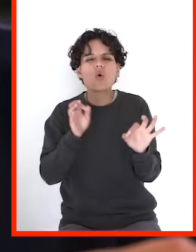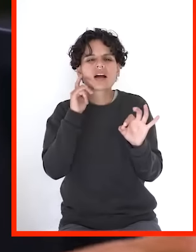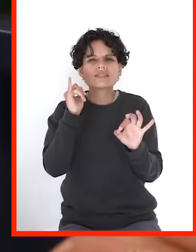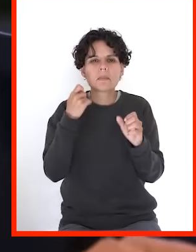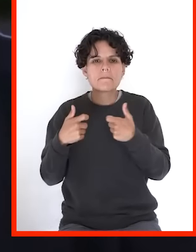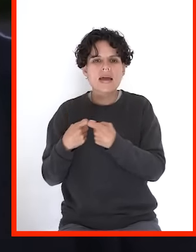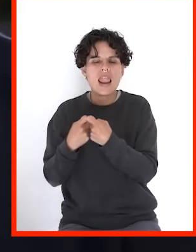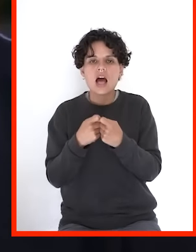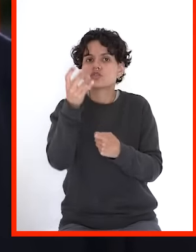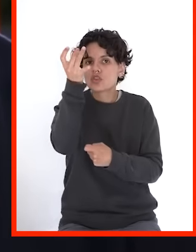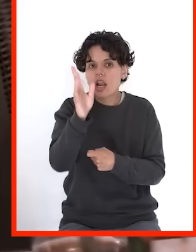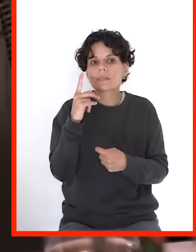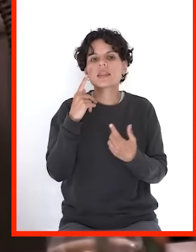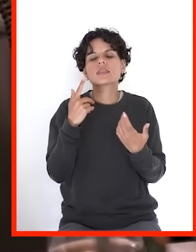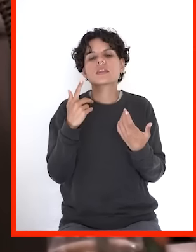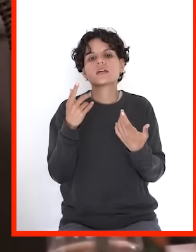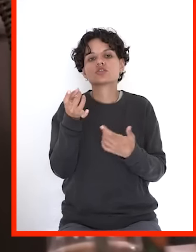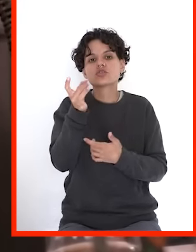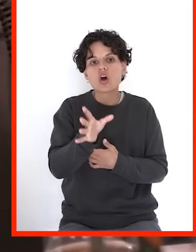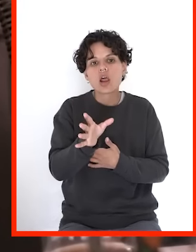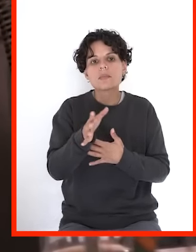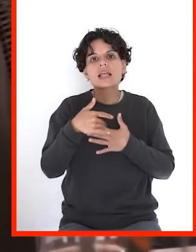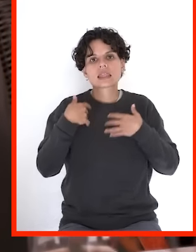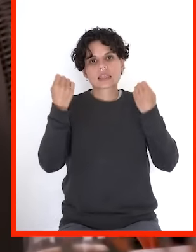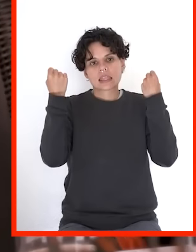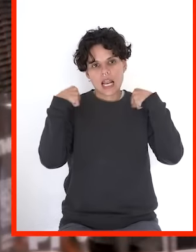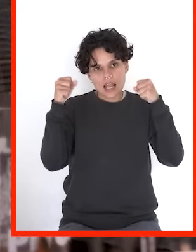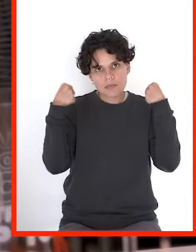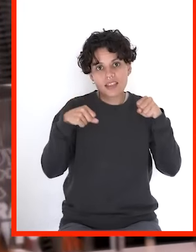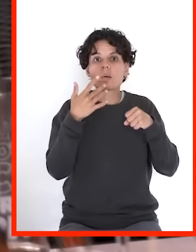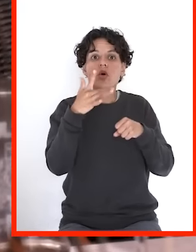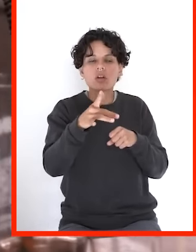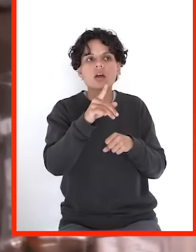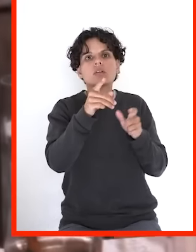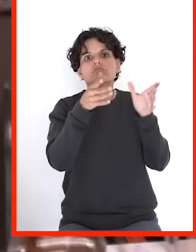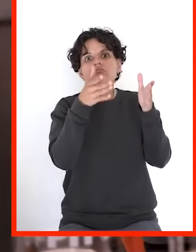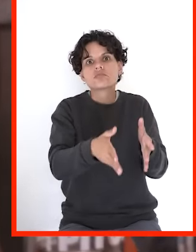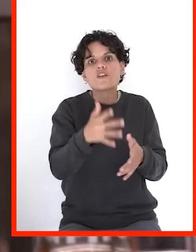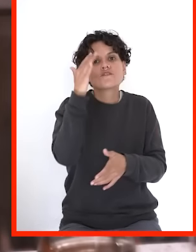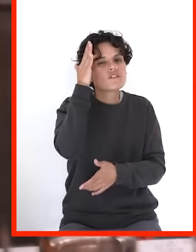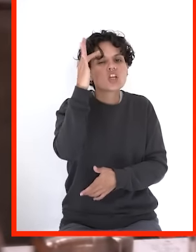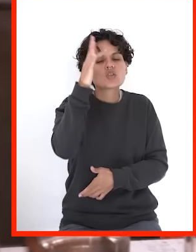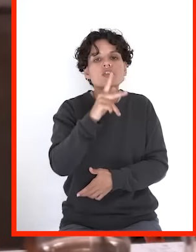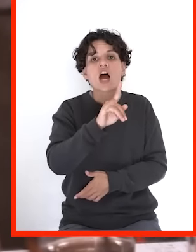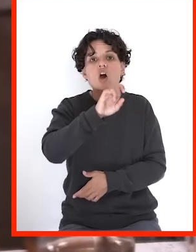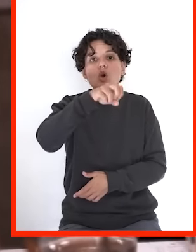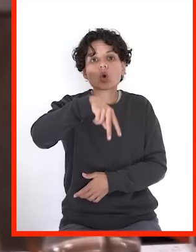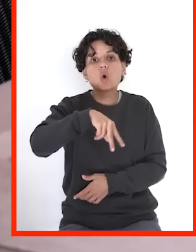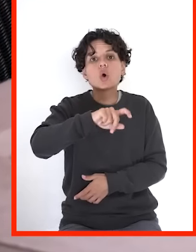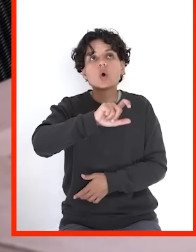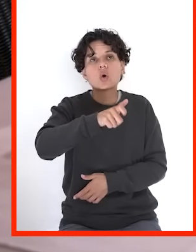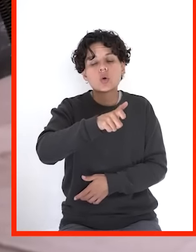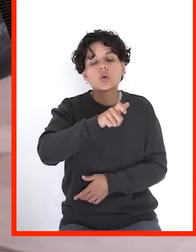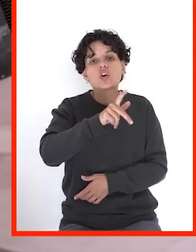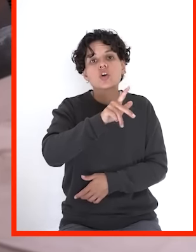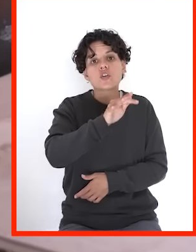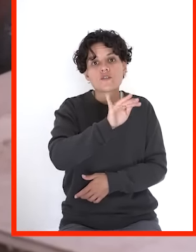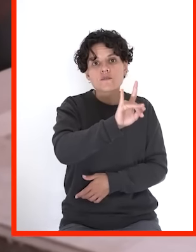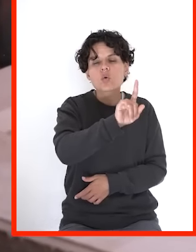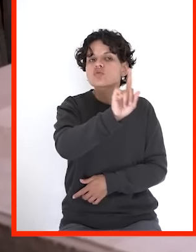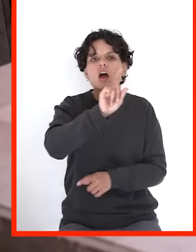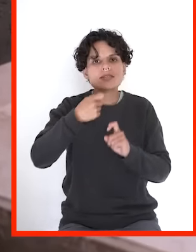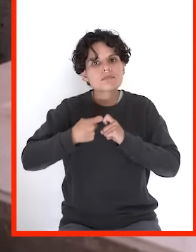así, sí. Solo es que esa es la gracia del kung fu, ¿no? Sí, po. La no pelea, la no agresión, la reflexión, evitar la pelea, evitar la pelea. Claro.